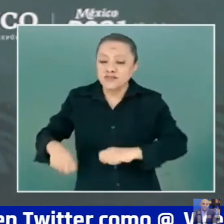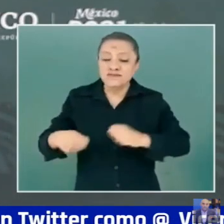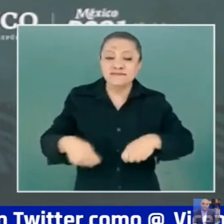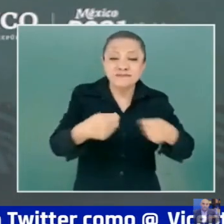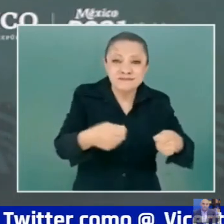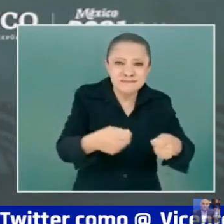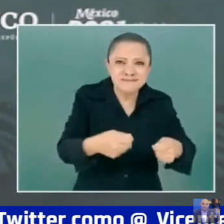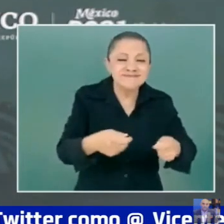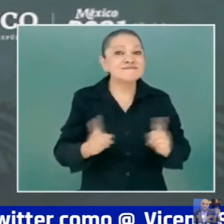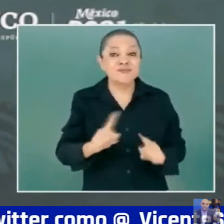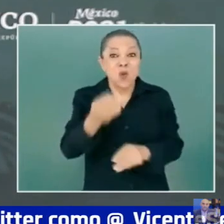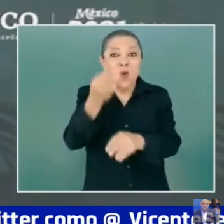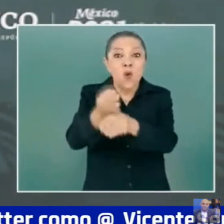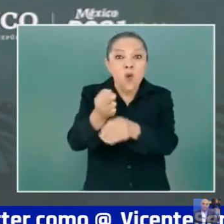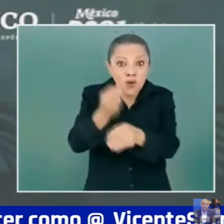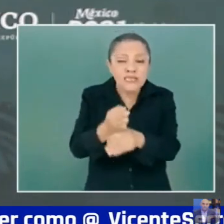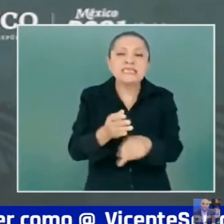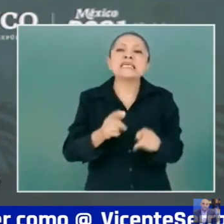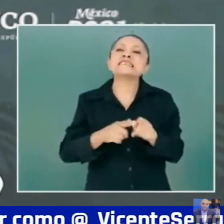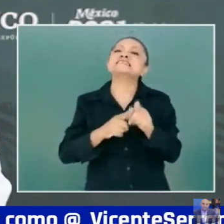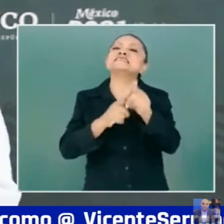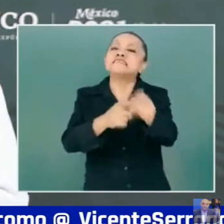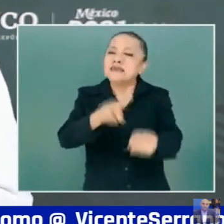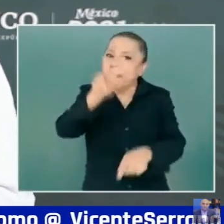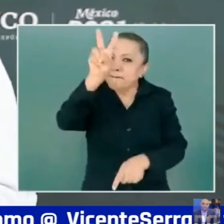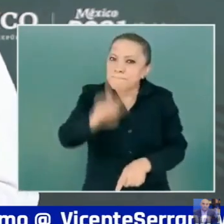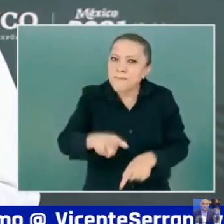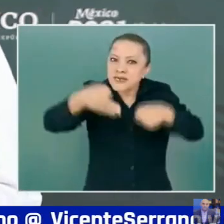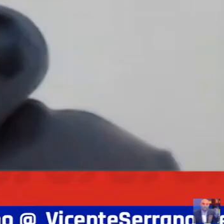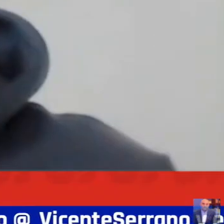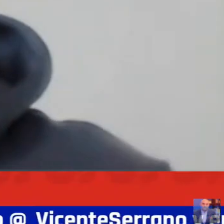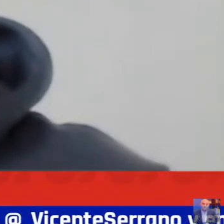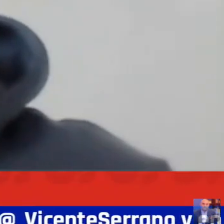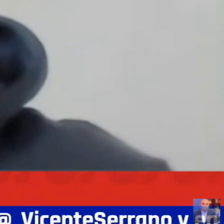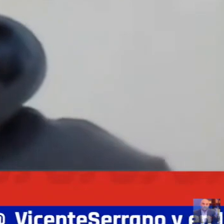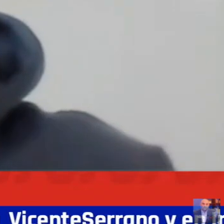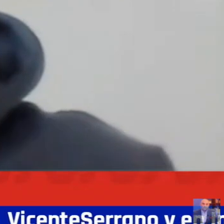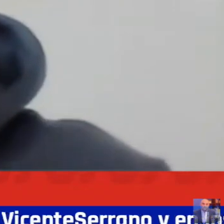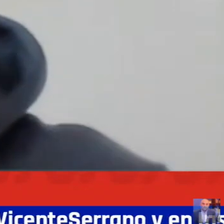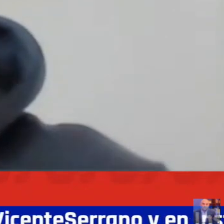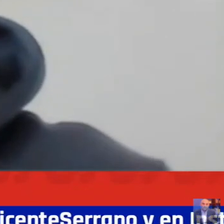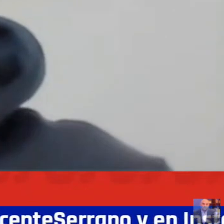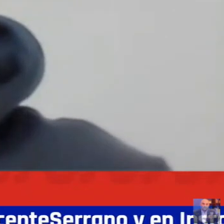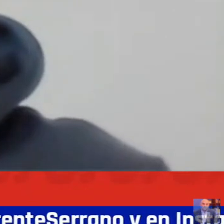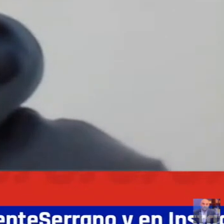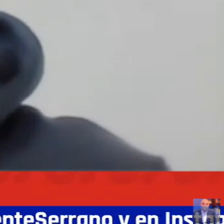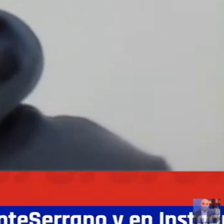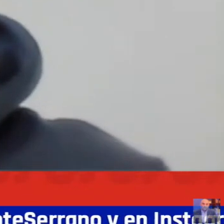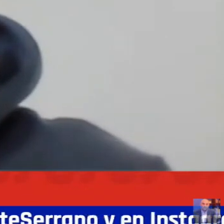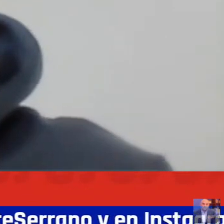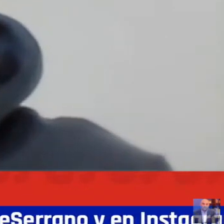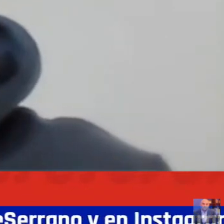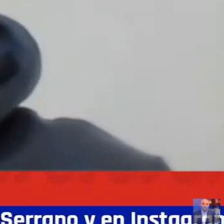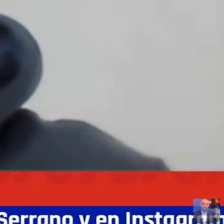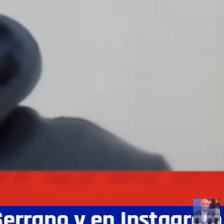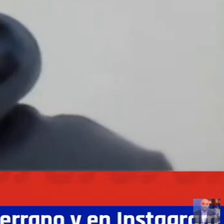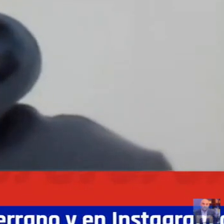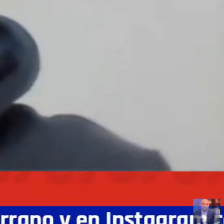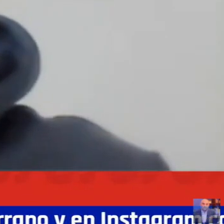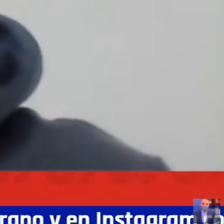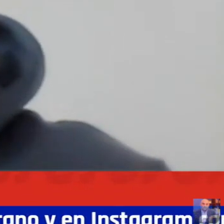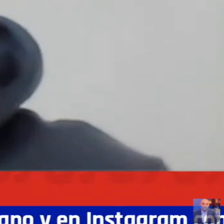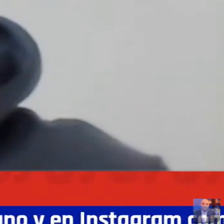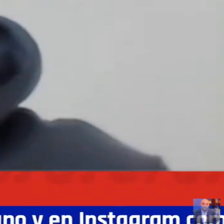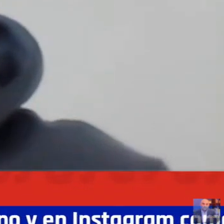los comentarios de gente, no como yo, pero sí gente que viene